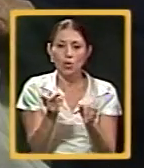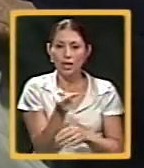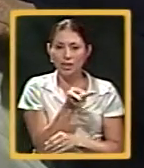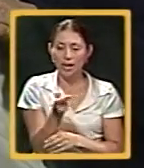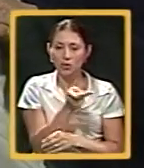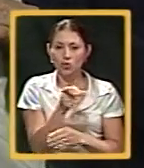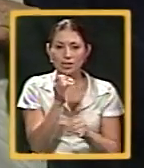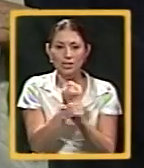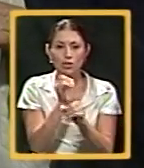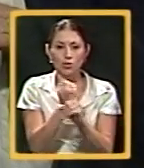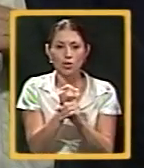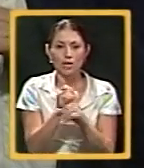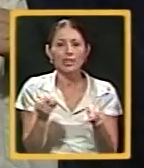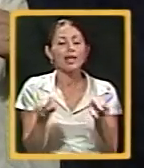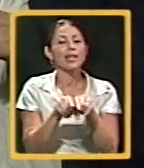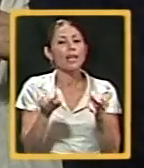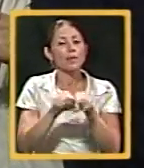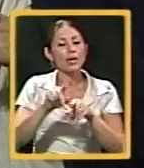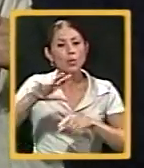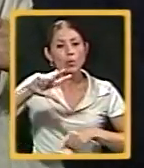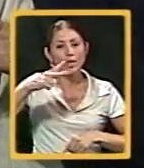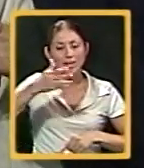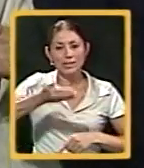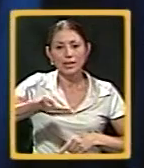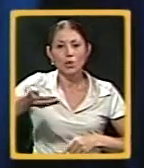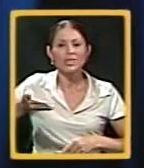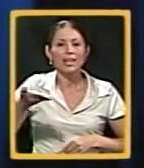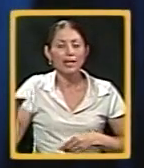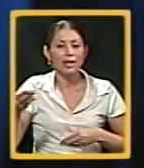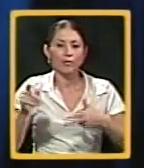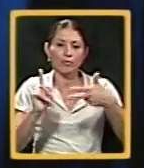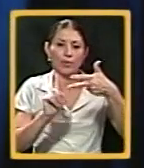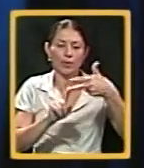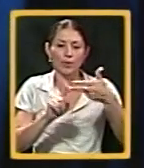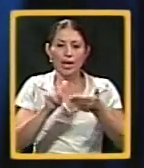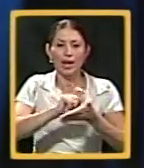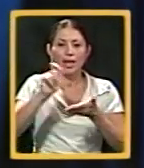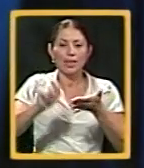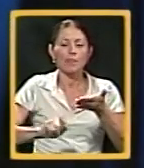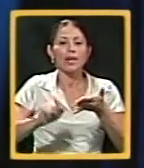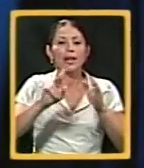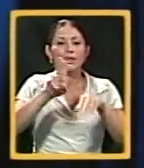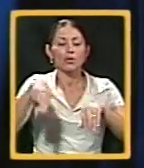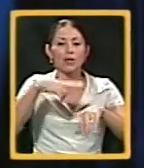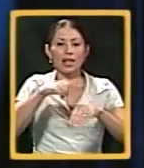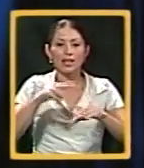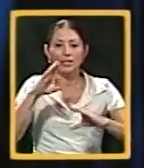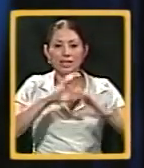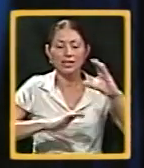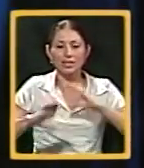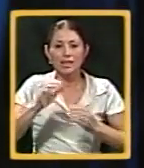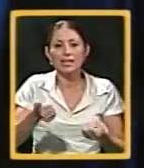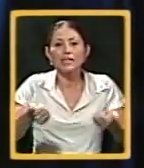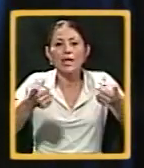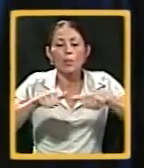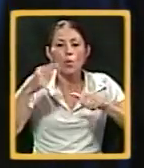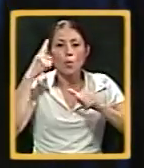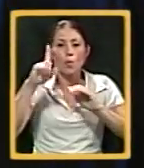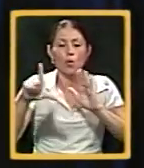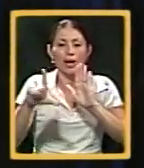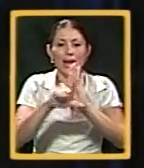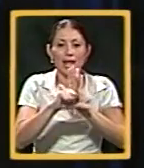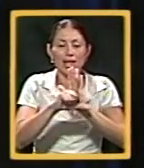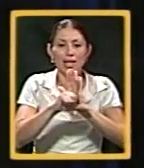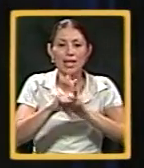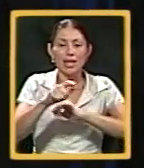instituciones, y hay también un tercer elemento que es la Academia Nacional de Ciencias, que se aprobó por ley en la época